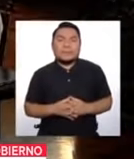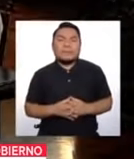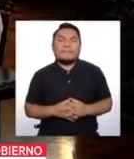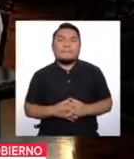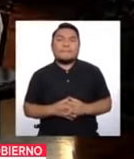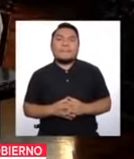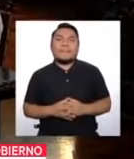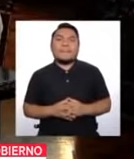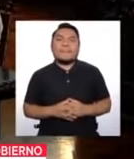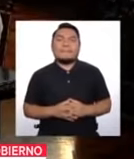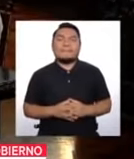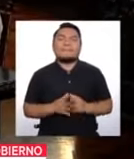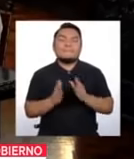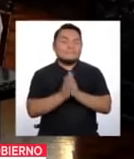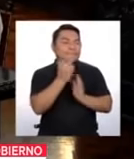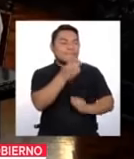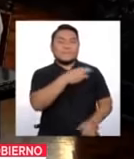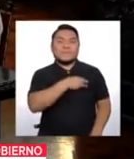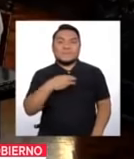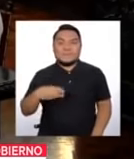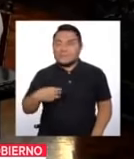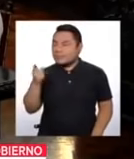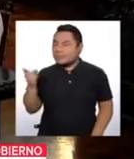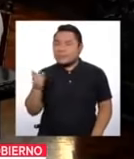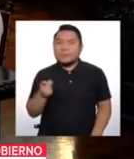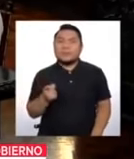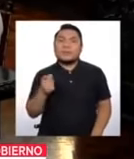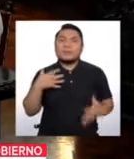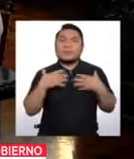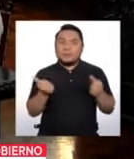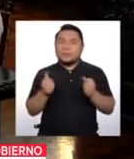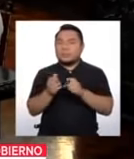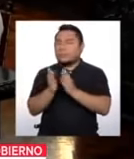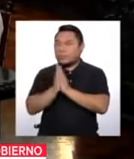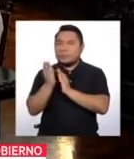Sí, por favor, el ministro de Salud.